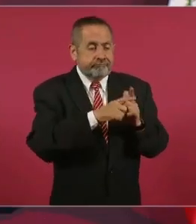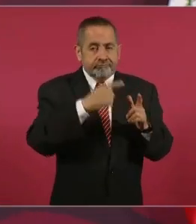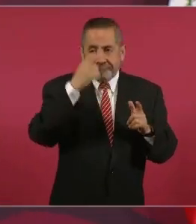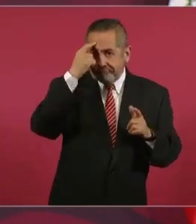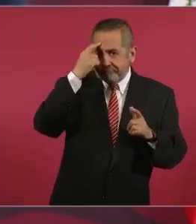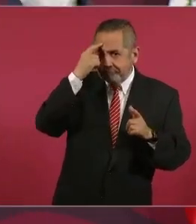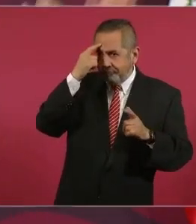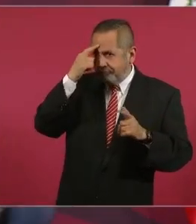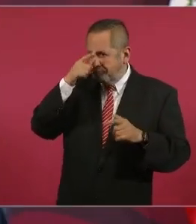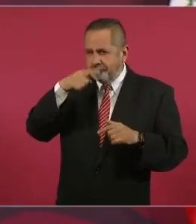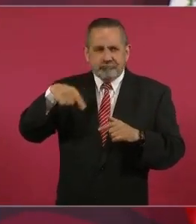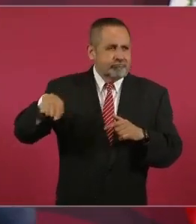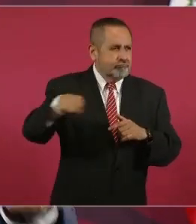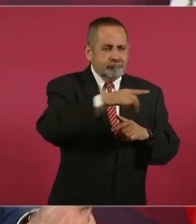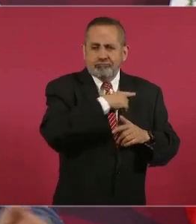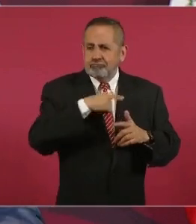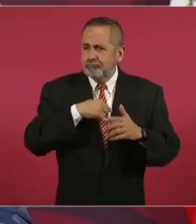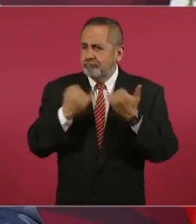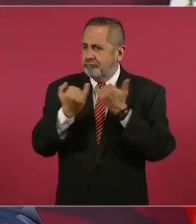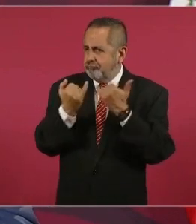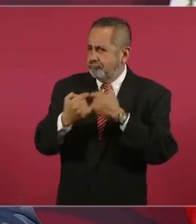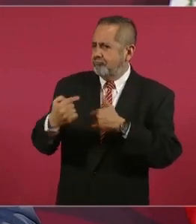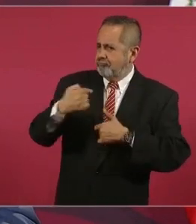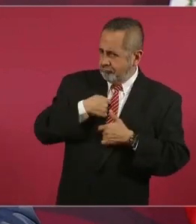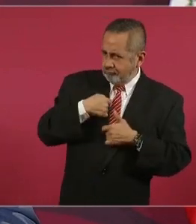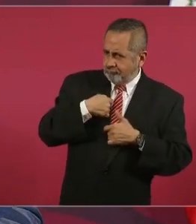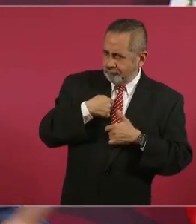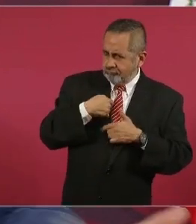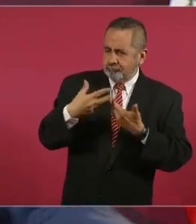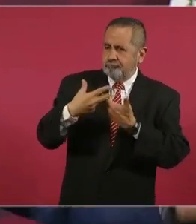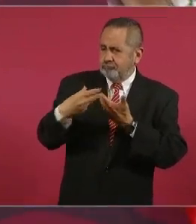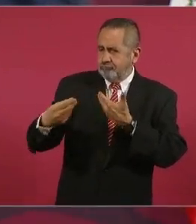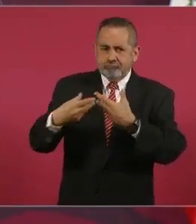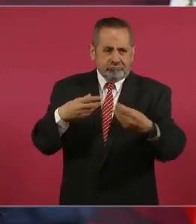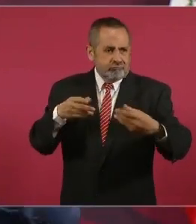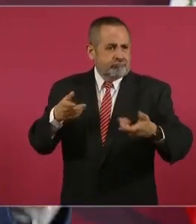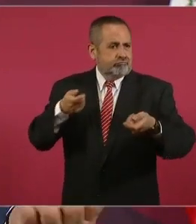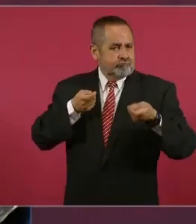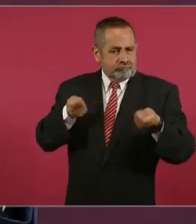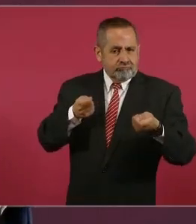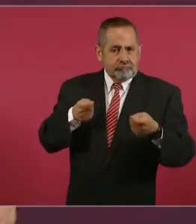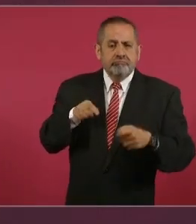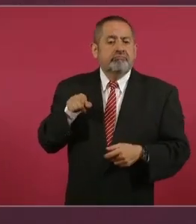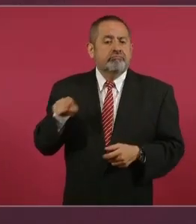del pensamiento de las clases medias, como no se adhiere,